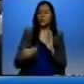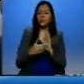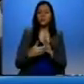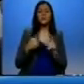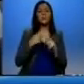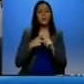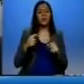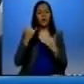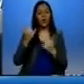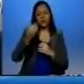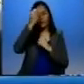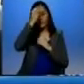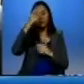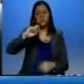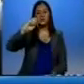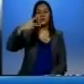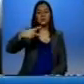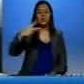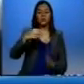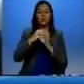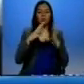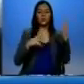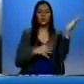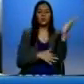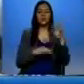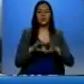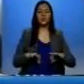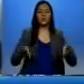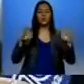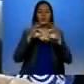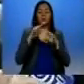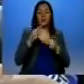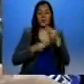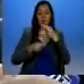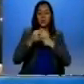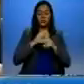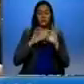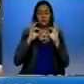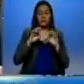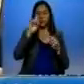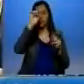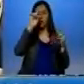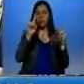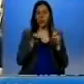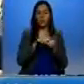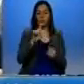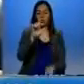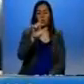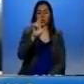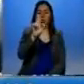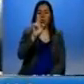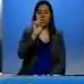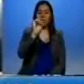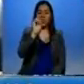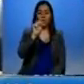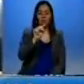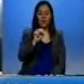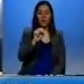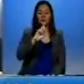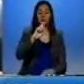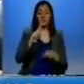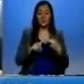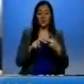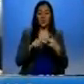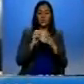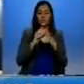sería el segundo gran proyecto. No se ha llegado a un acuerdo con la empresa Ludin y sería el segundo gran